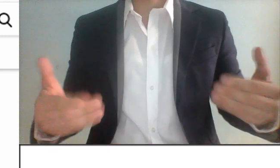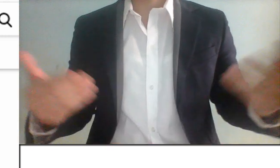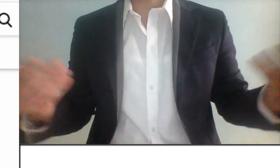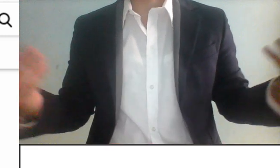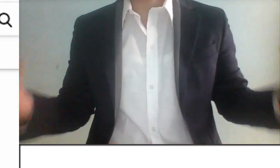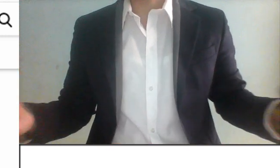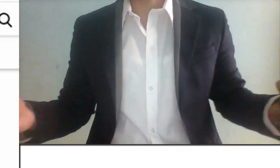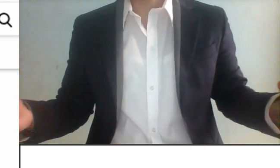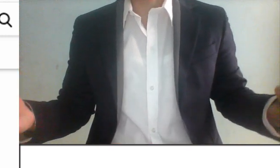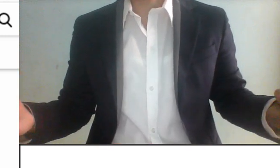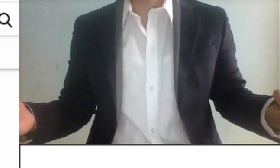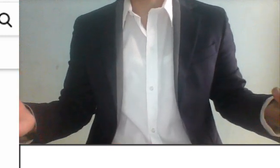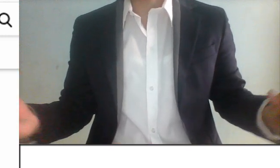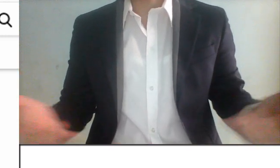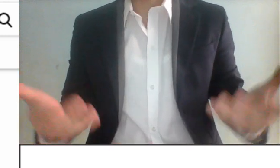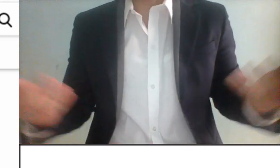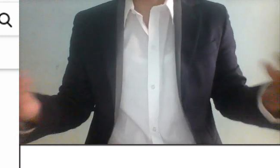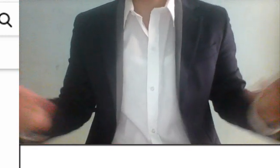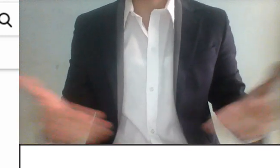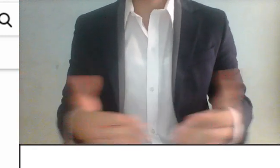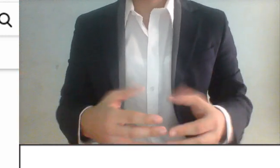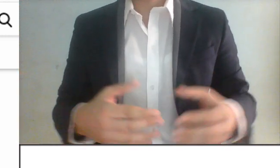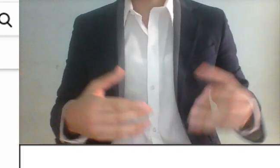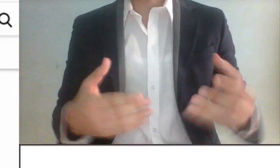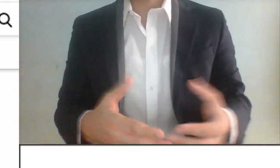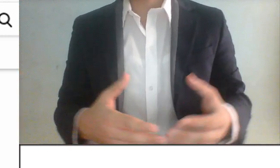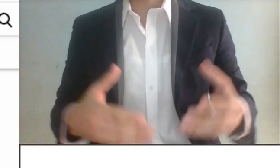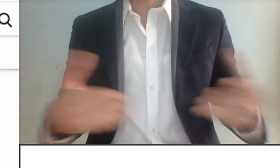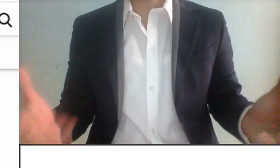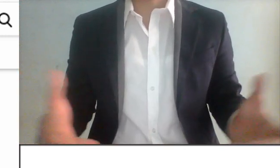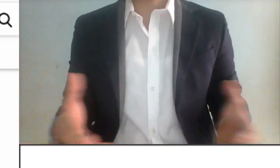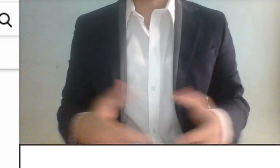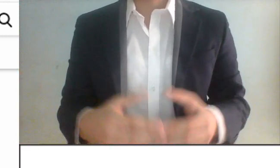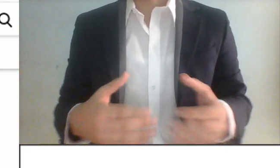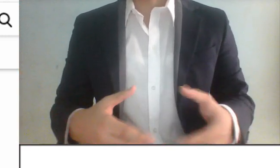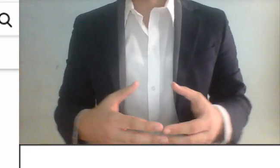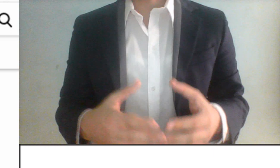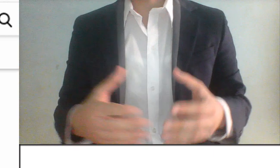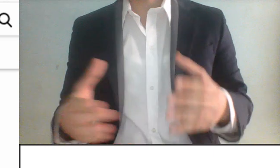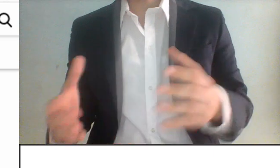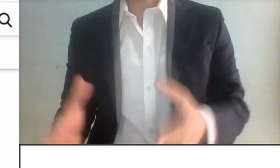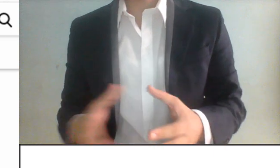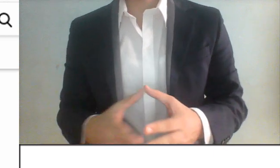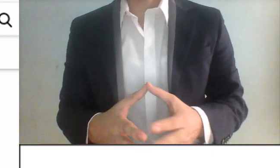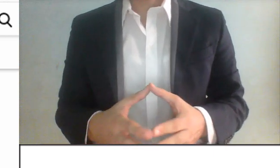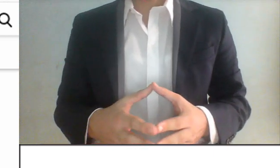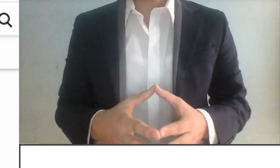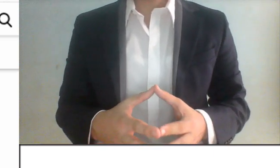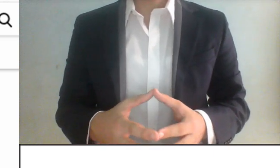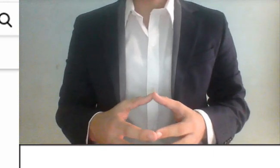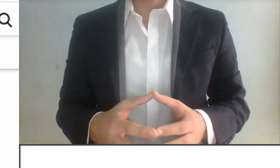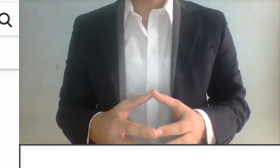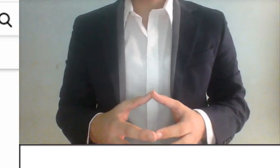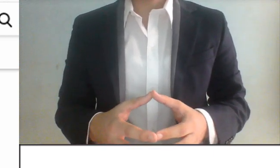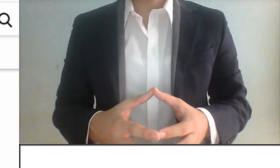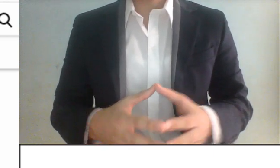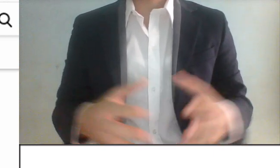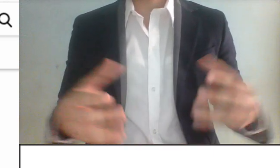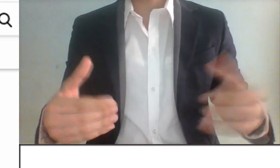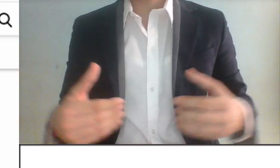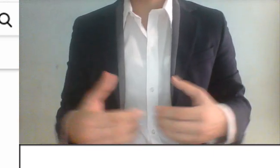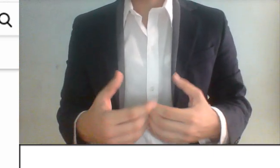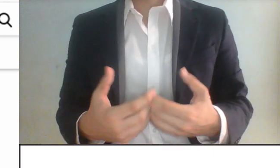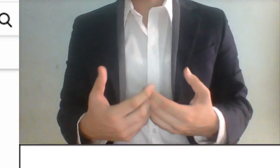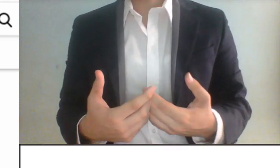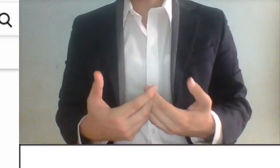donde bueno estos personajes lo que terminan haciendo es destruir lo más que pueden ahora qué es lo que se menciona en el caso de la